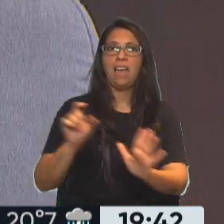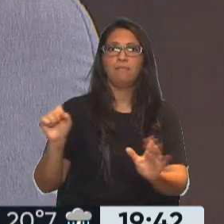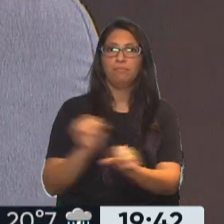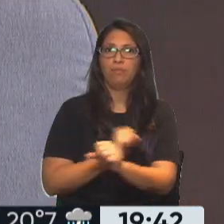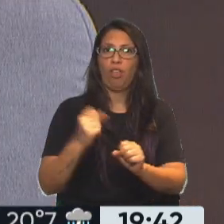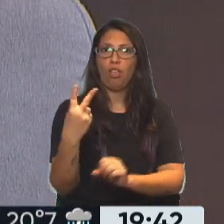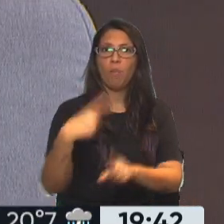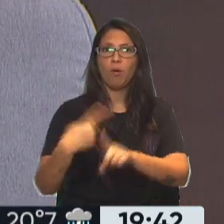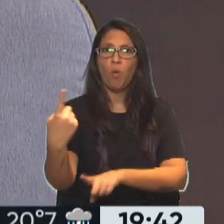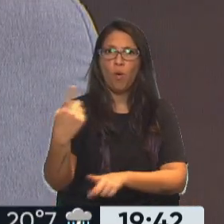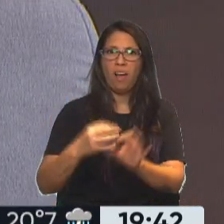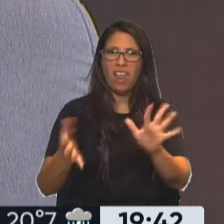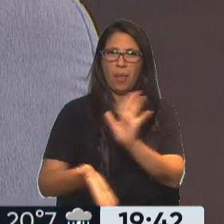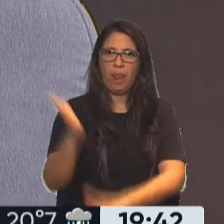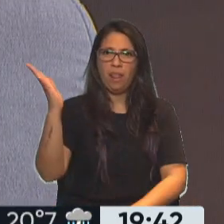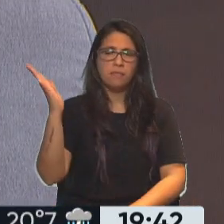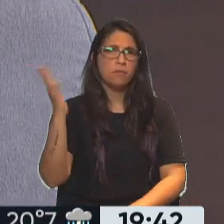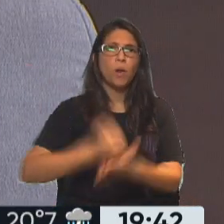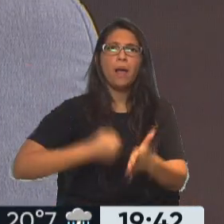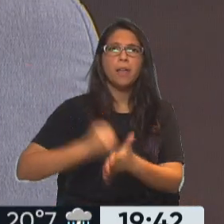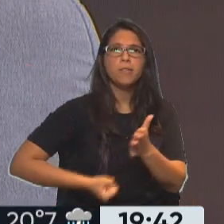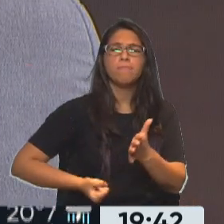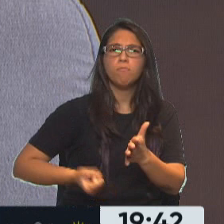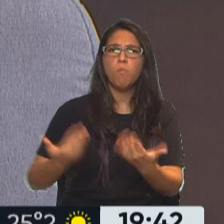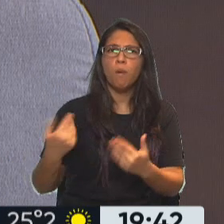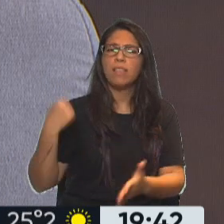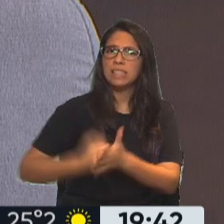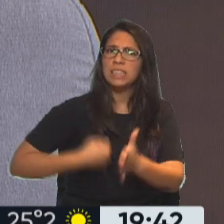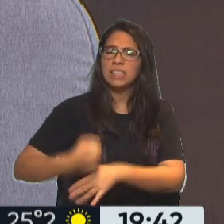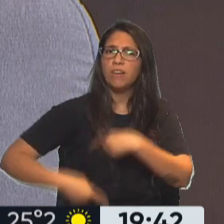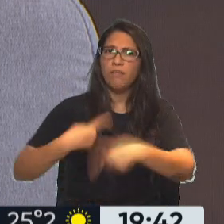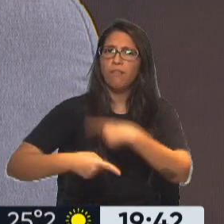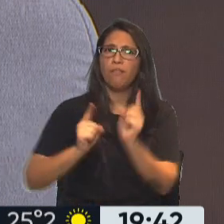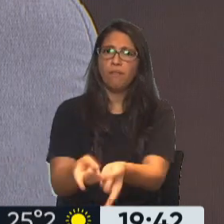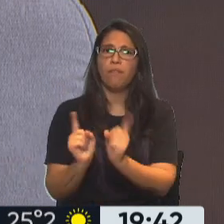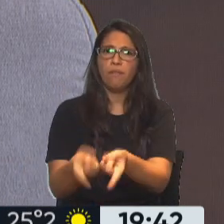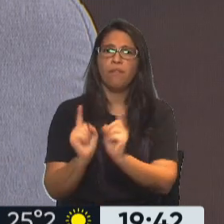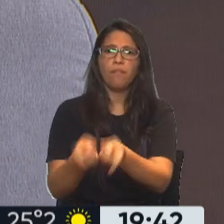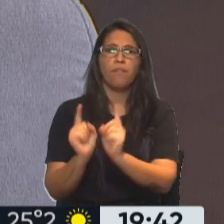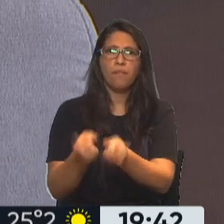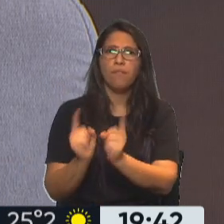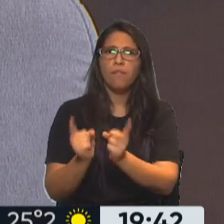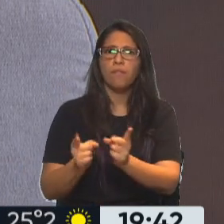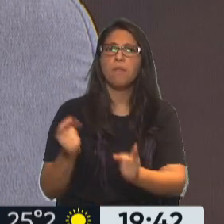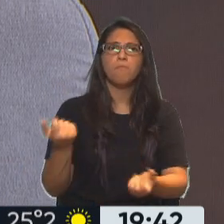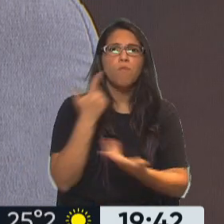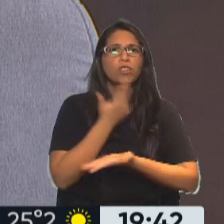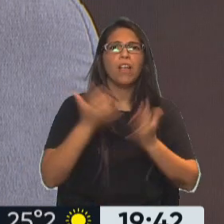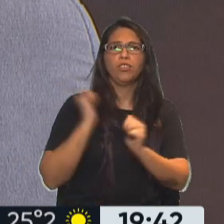justamente por eso digo, es una batalla que no es irreversible. Hay que darla continuamente, historizando los problemas,